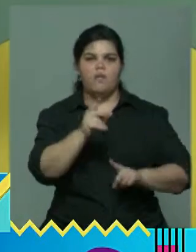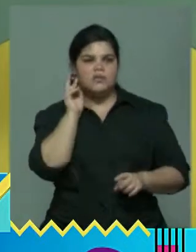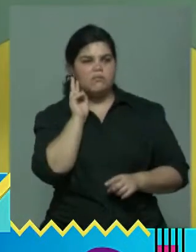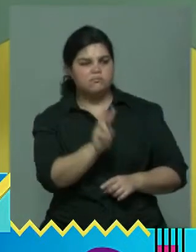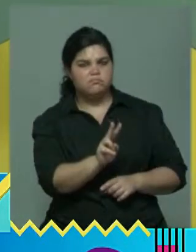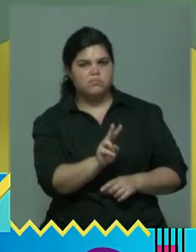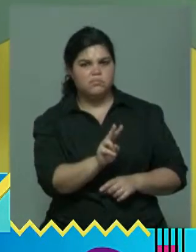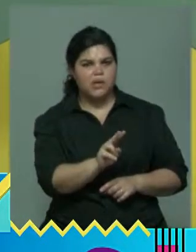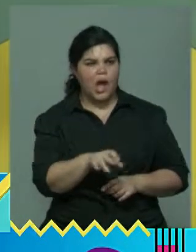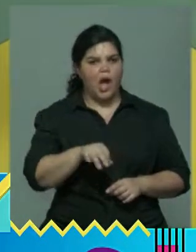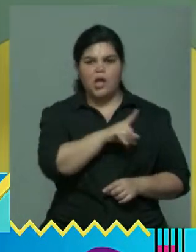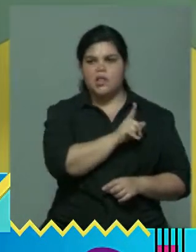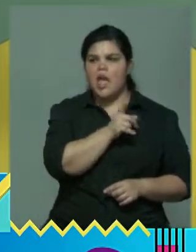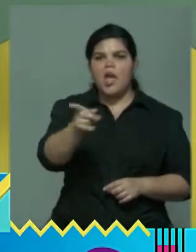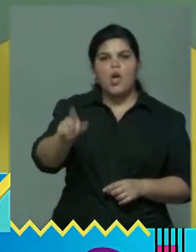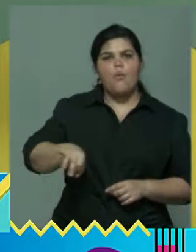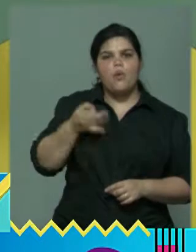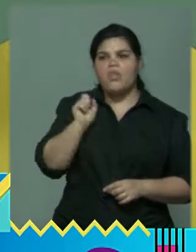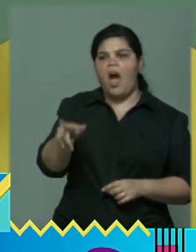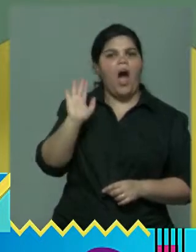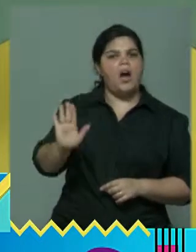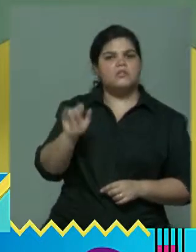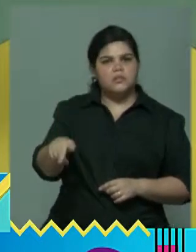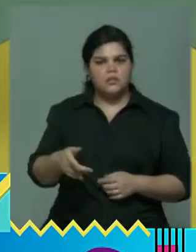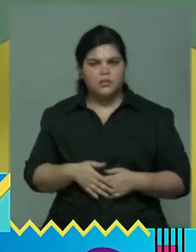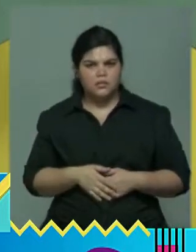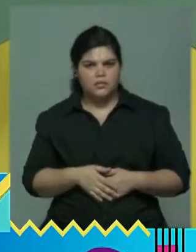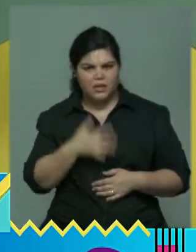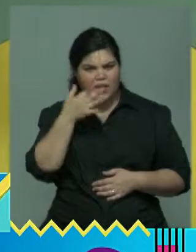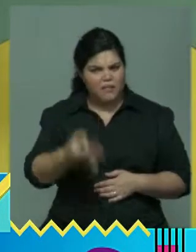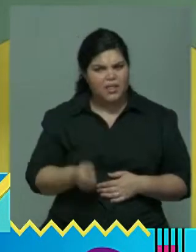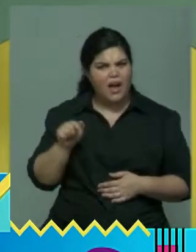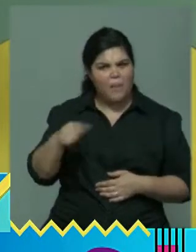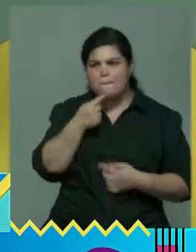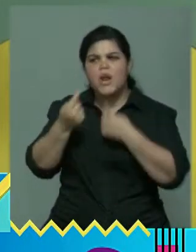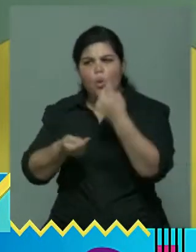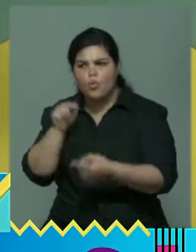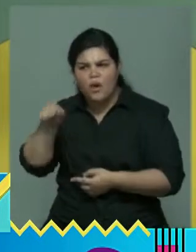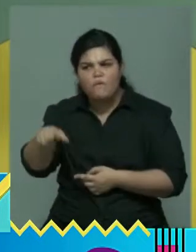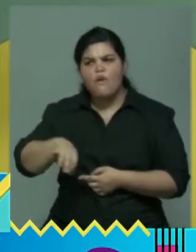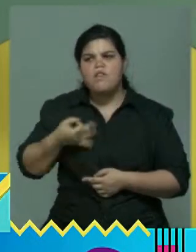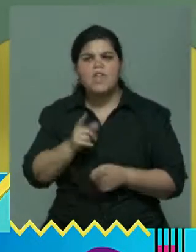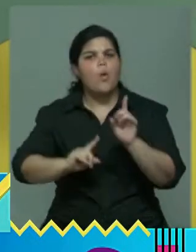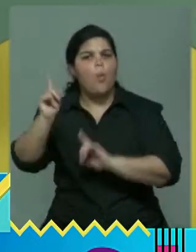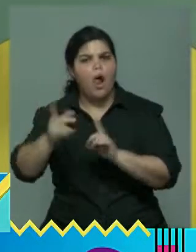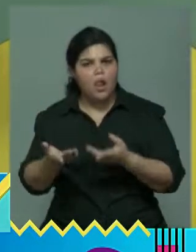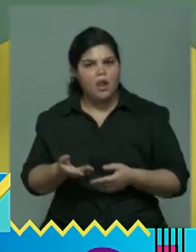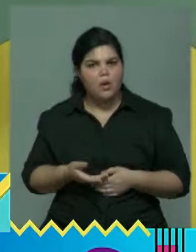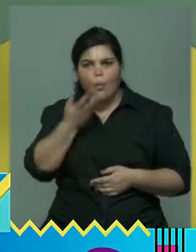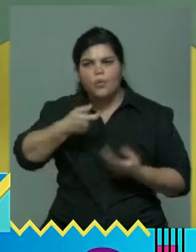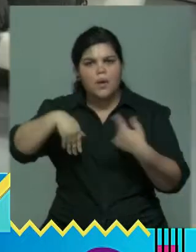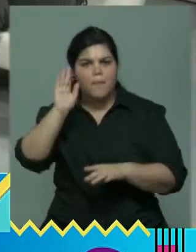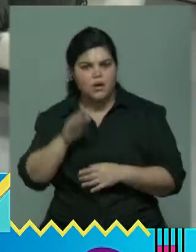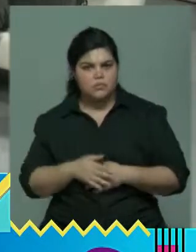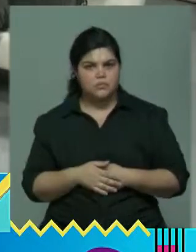digo, preguntémonos realmente, preguntémosle si realmente es la vida que eligió o es lo que le quedó. Sí, me